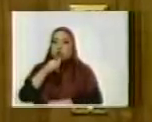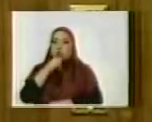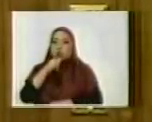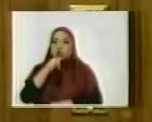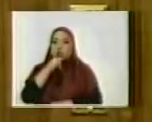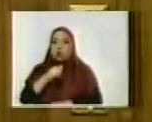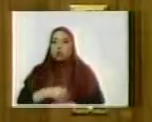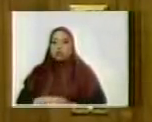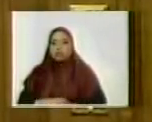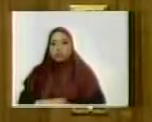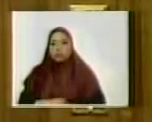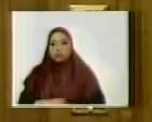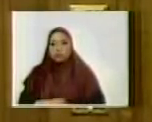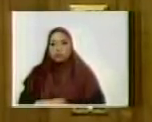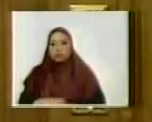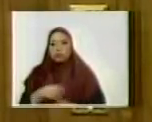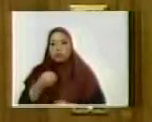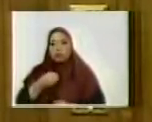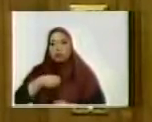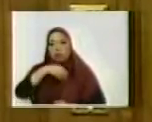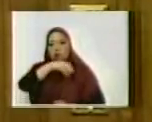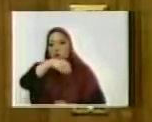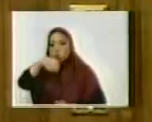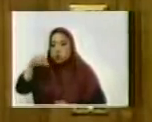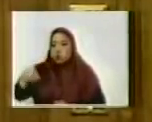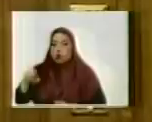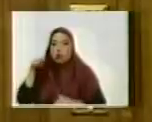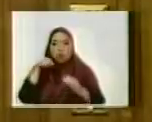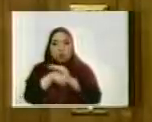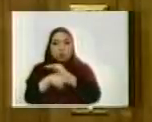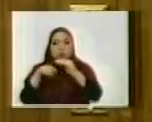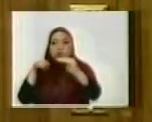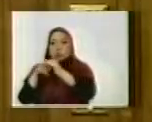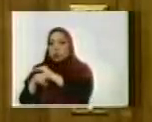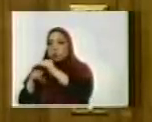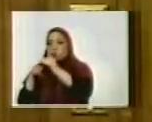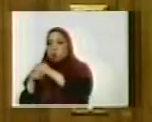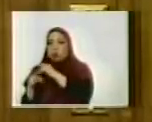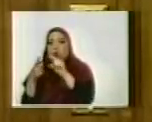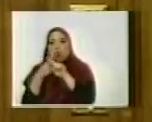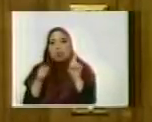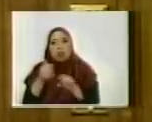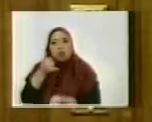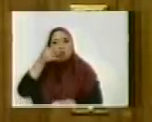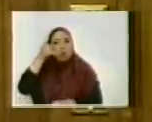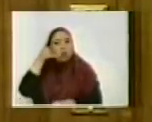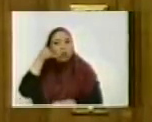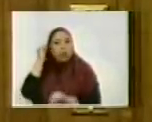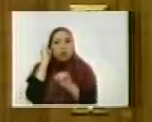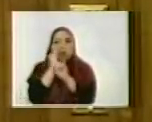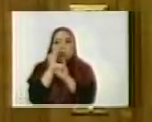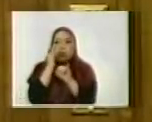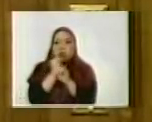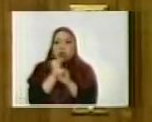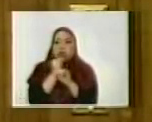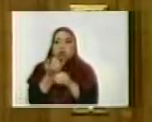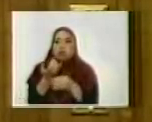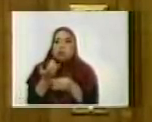información y corrieron a llamarnos por diversas vías, los teléfonos, las redes, todas esas